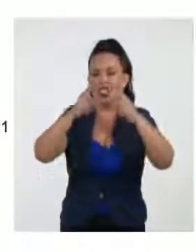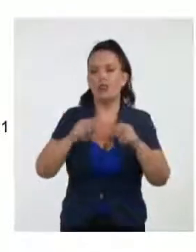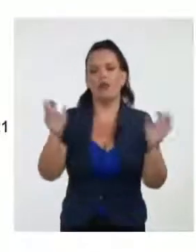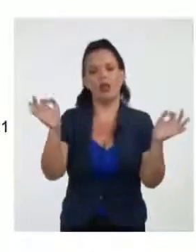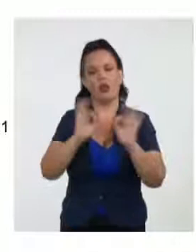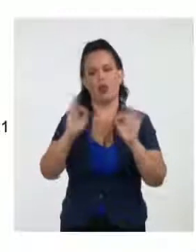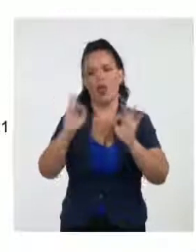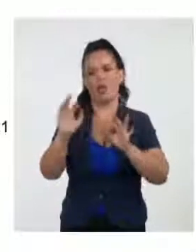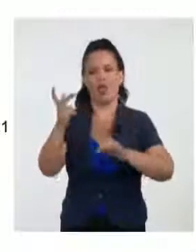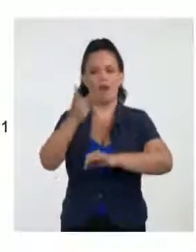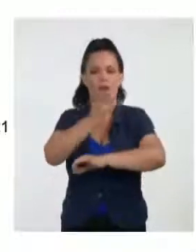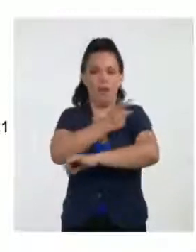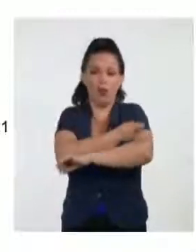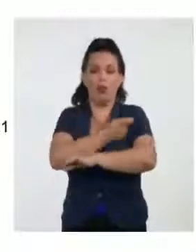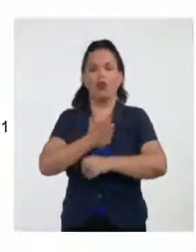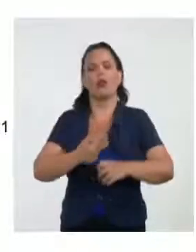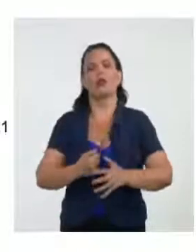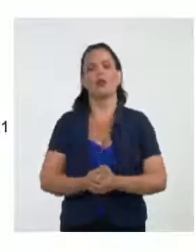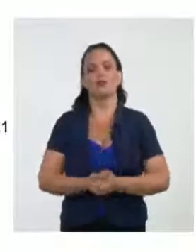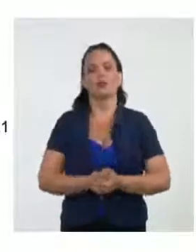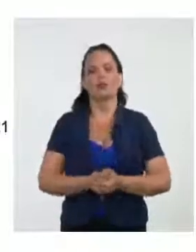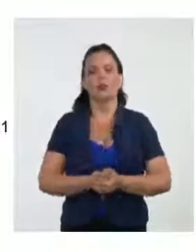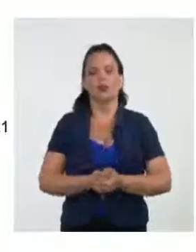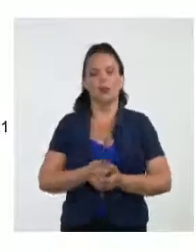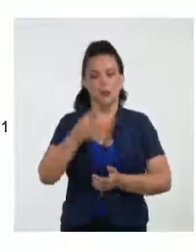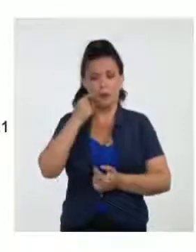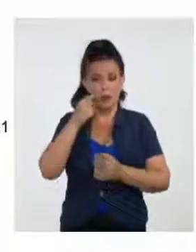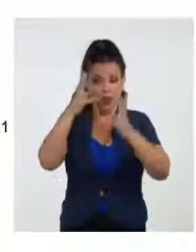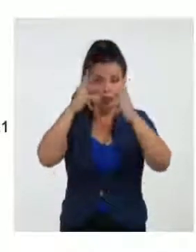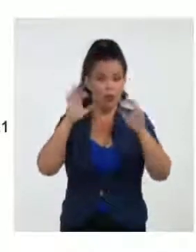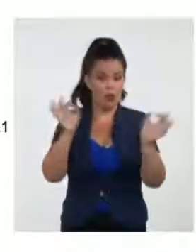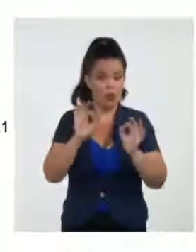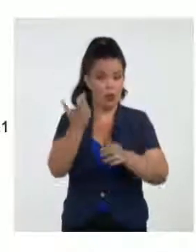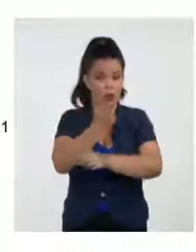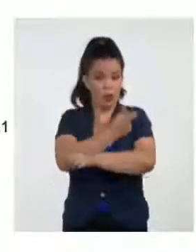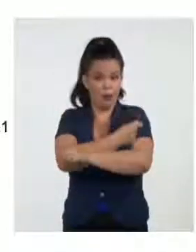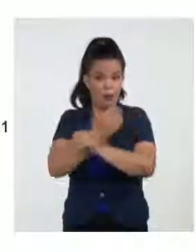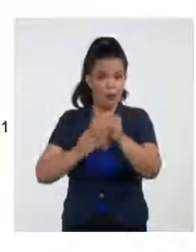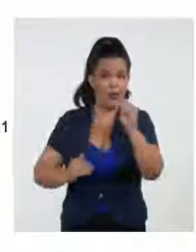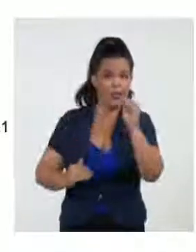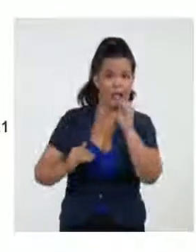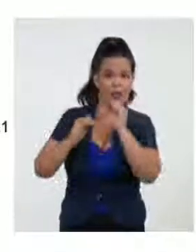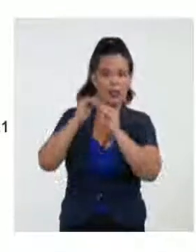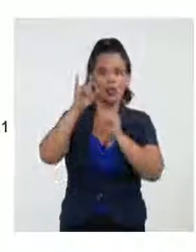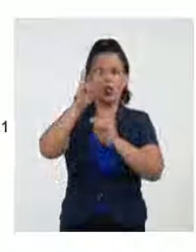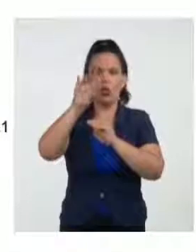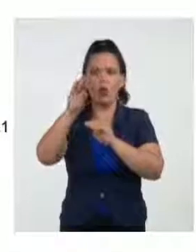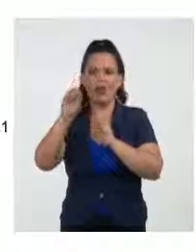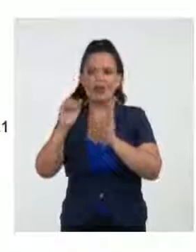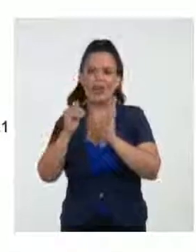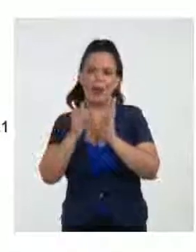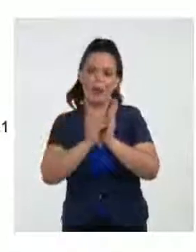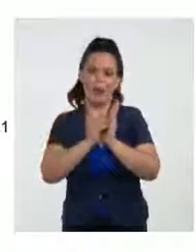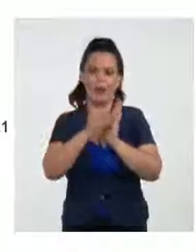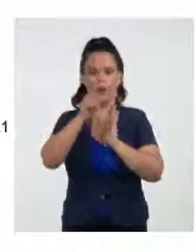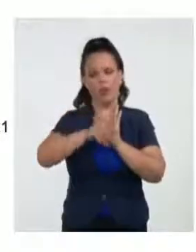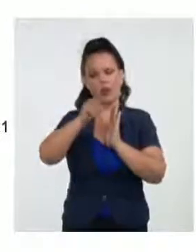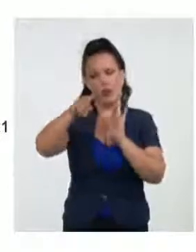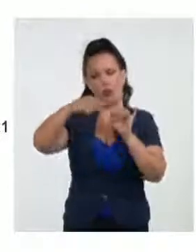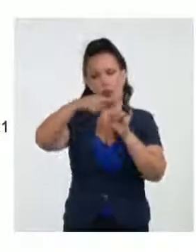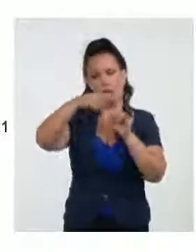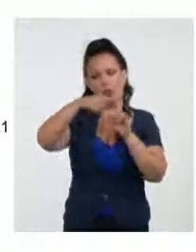ha vacunado, miren, se llega casi hasta unos 90.000 casos confirmados. Se podría llegar bajo las condiciones de transmisión que tenemos